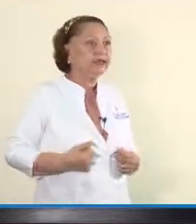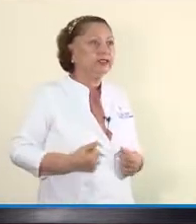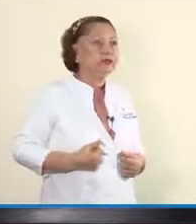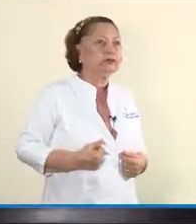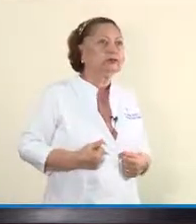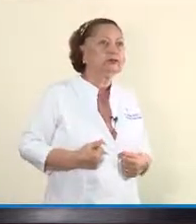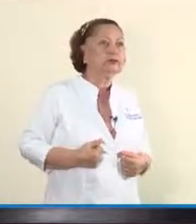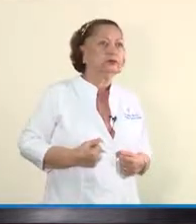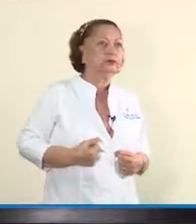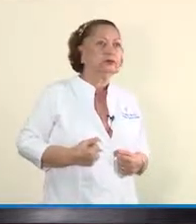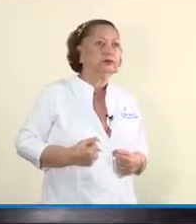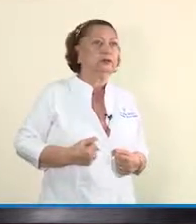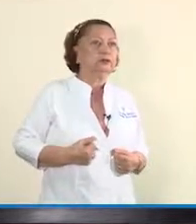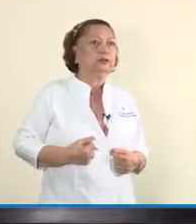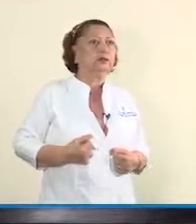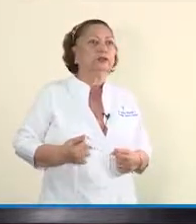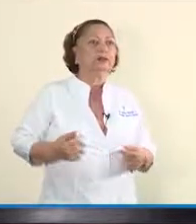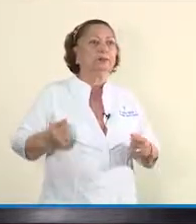Durante el evento,